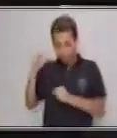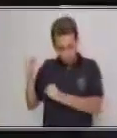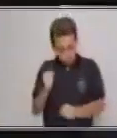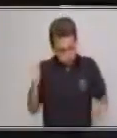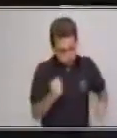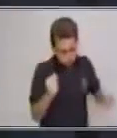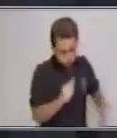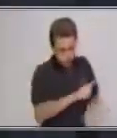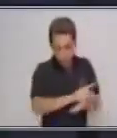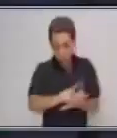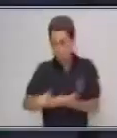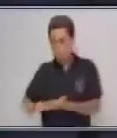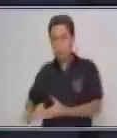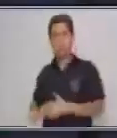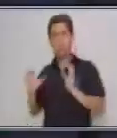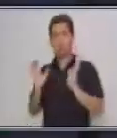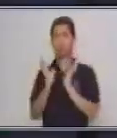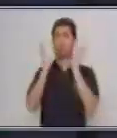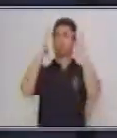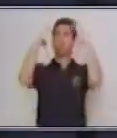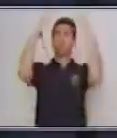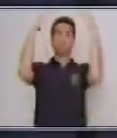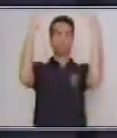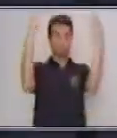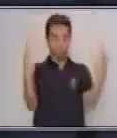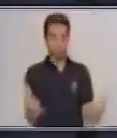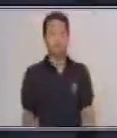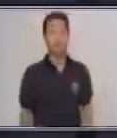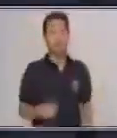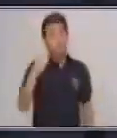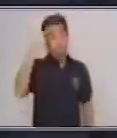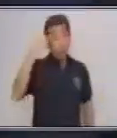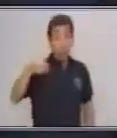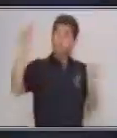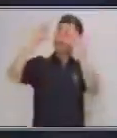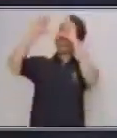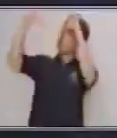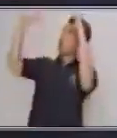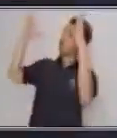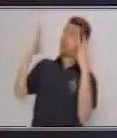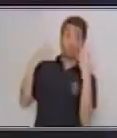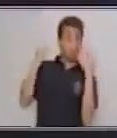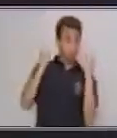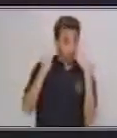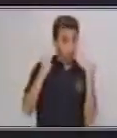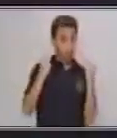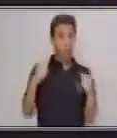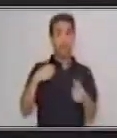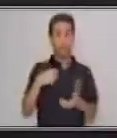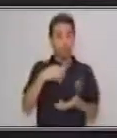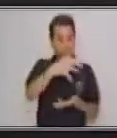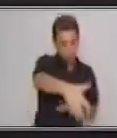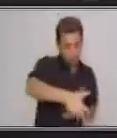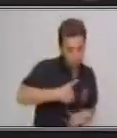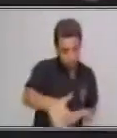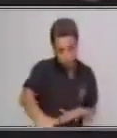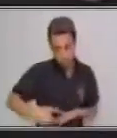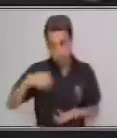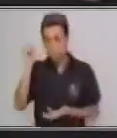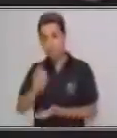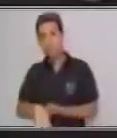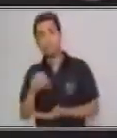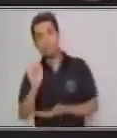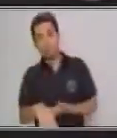ordenado. Un día soleado, mientras estaba recogiendo las basuras dejadas por algunos turistas,